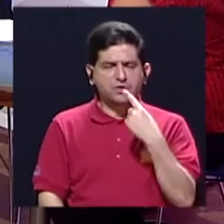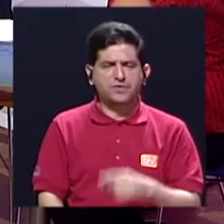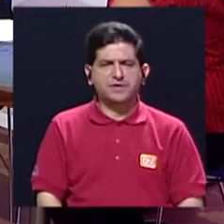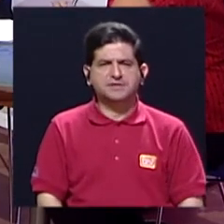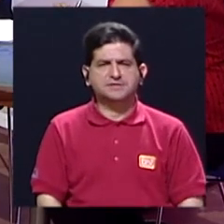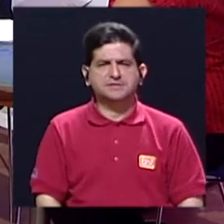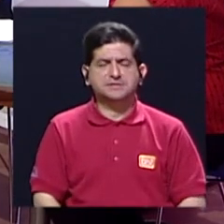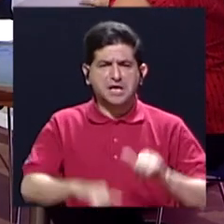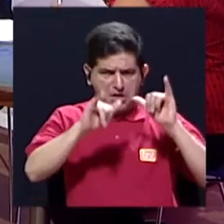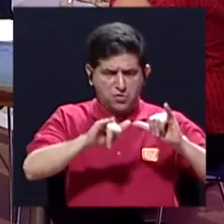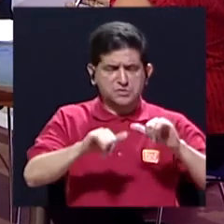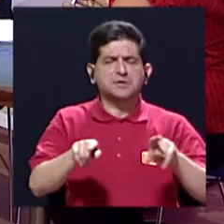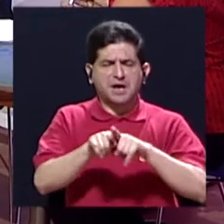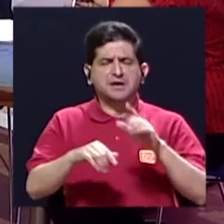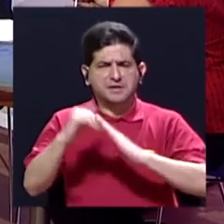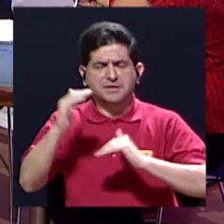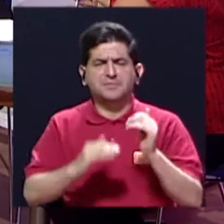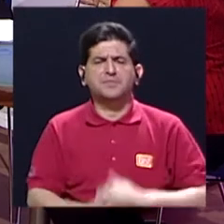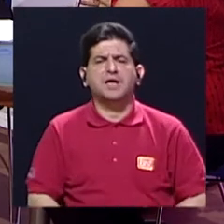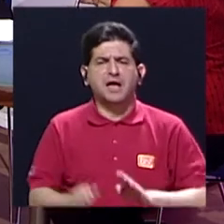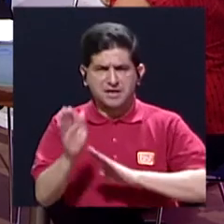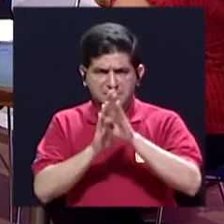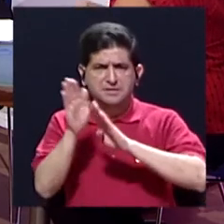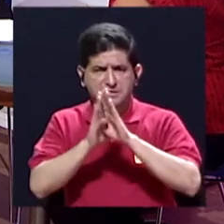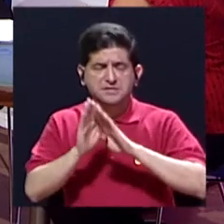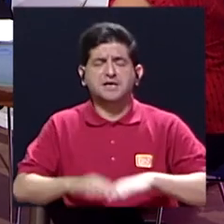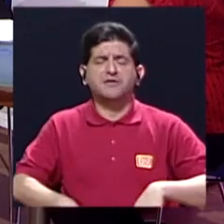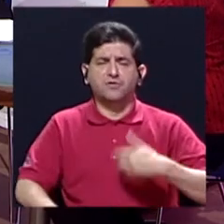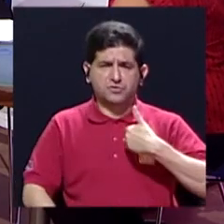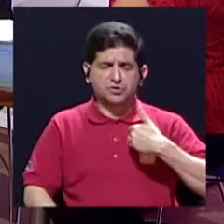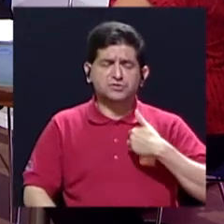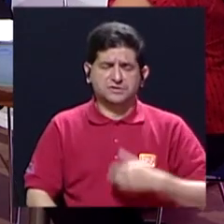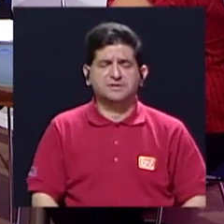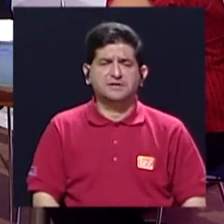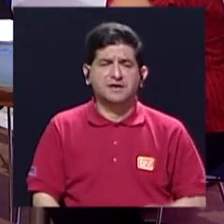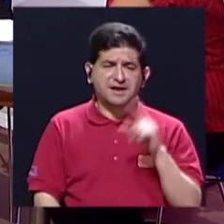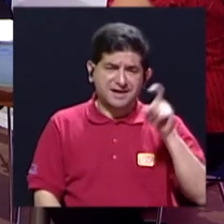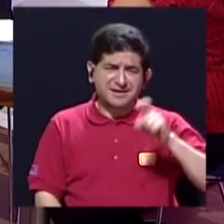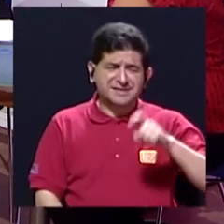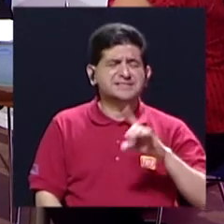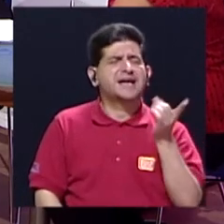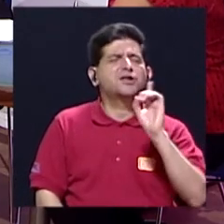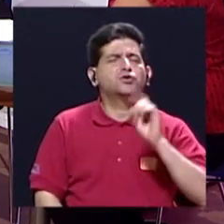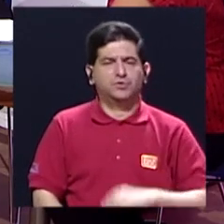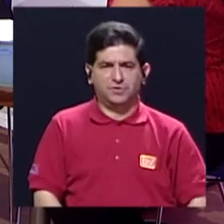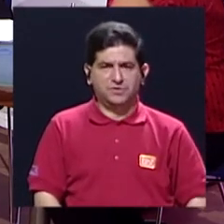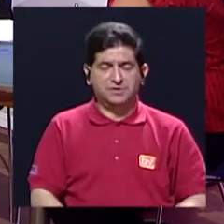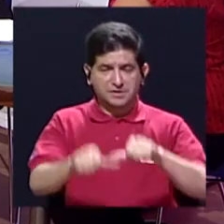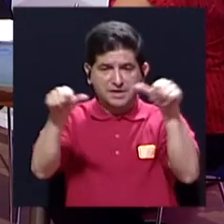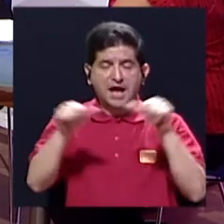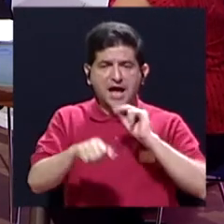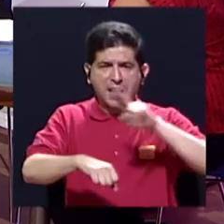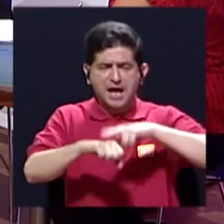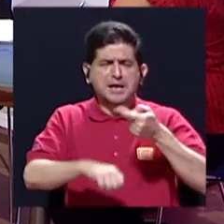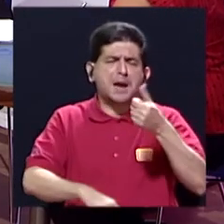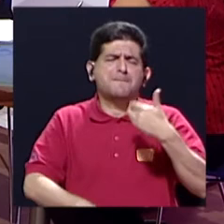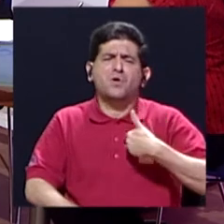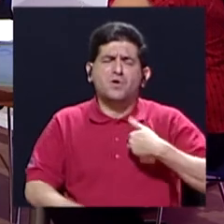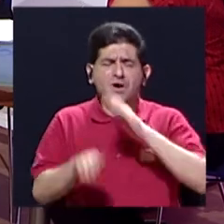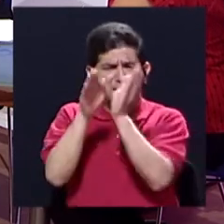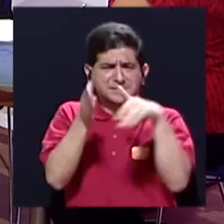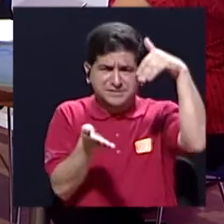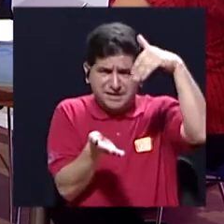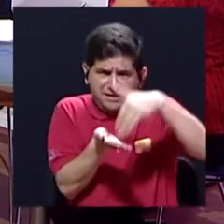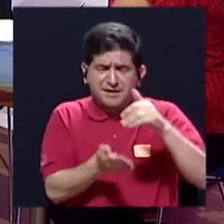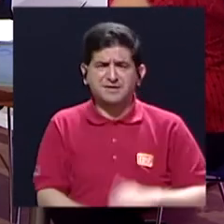ambas cosas, conservar. También hay un desarrollo urbanístico que está latente en la parte de construir, es donde hacerlo. Cuando hay una zona natural, de las bocas que quedan en el Valle